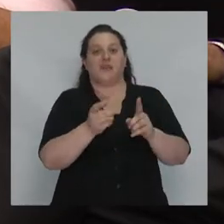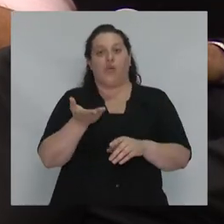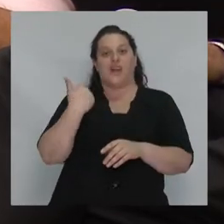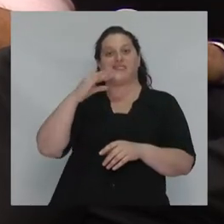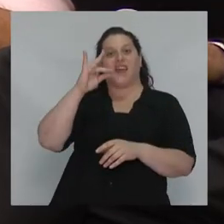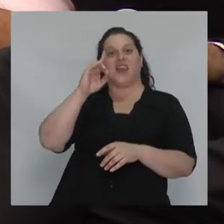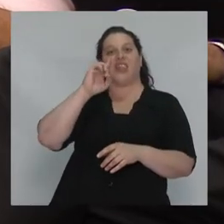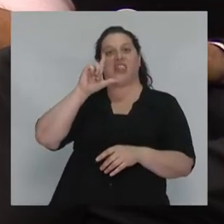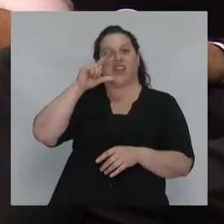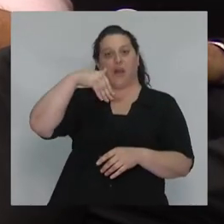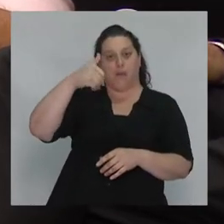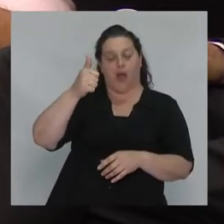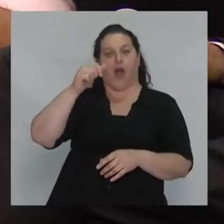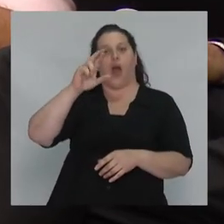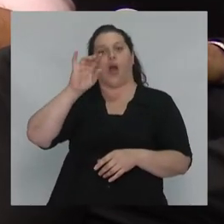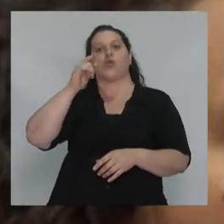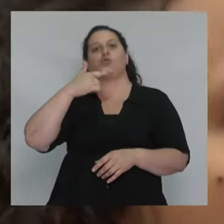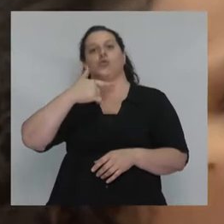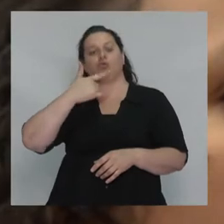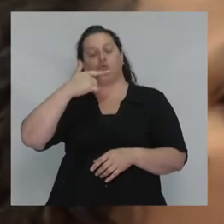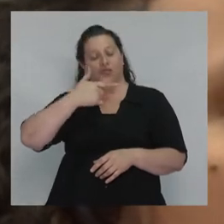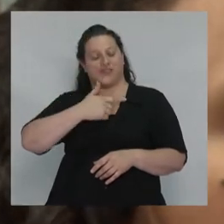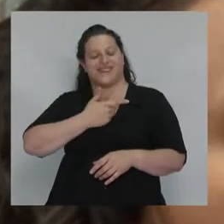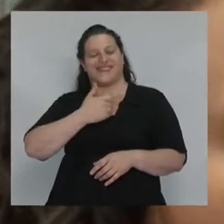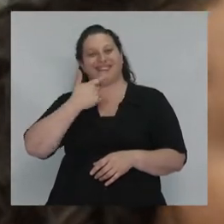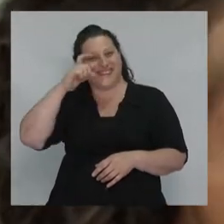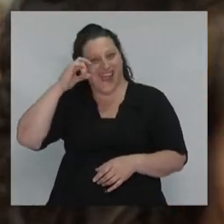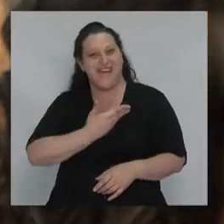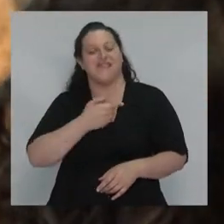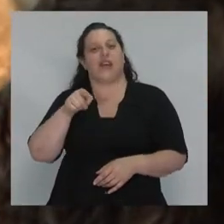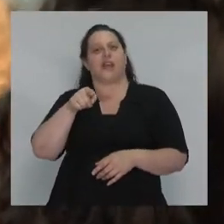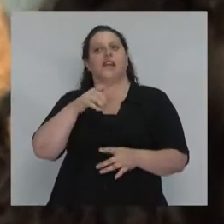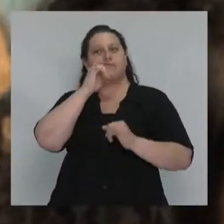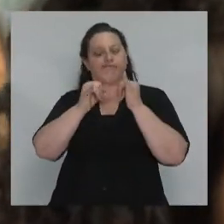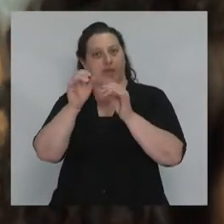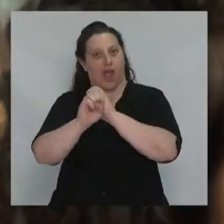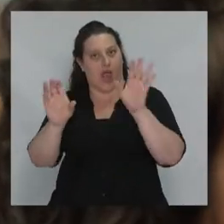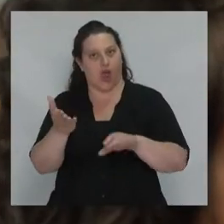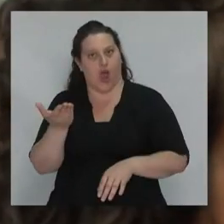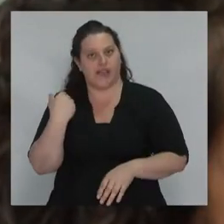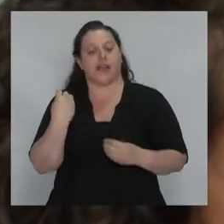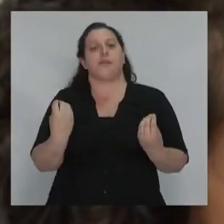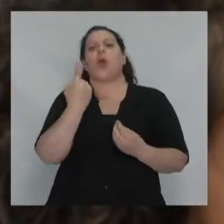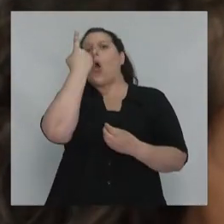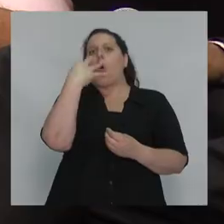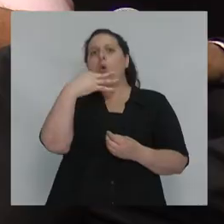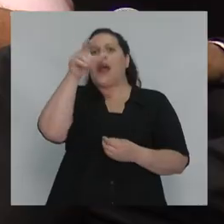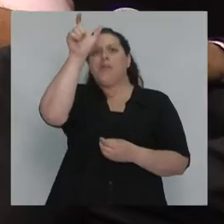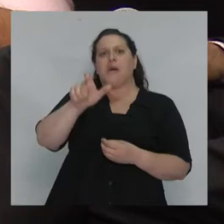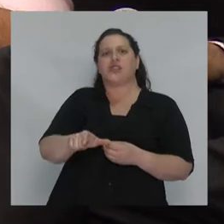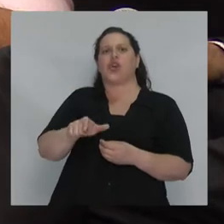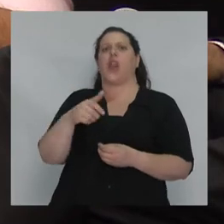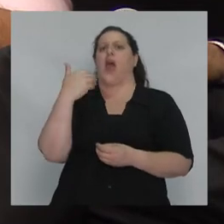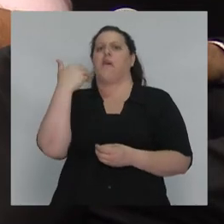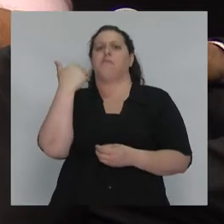eso influyó. Pero lo que más influyó, a mi juicio, es que la única persona que podía derrotar